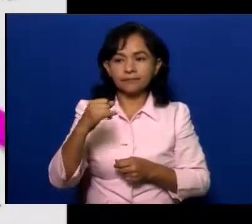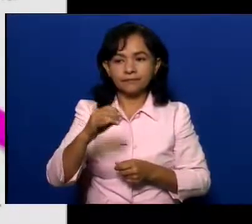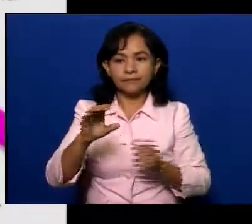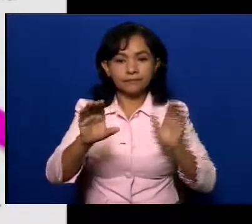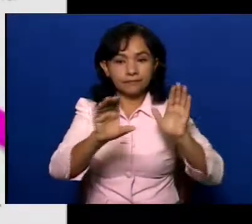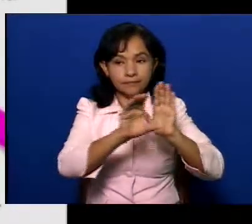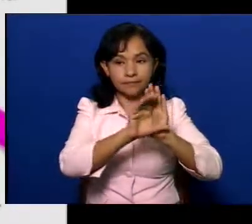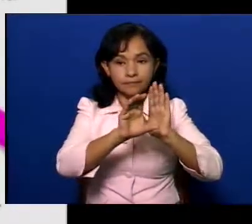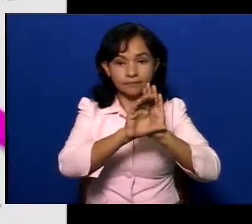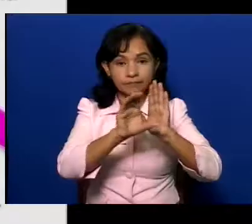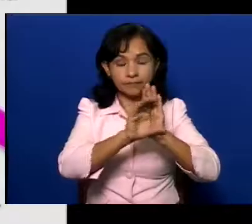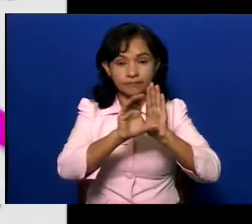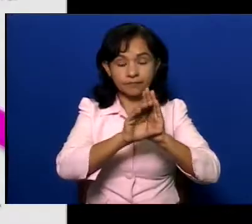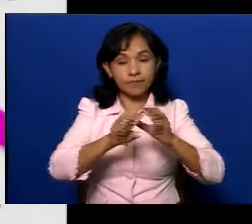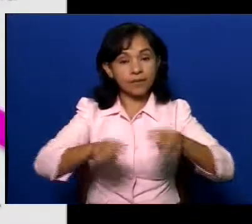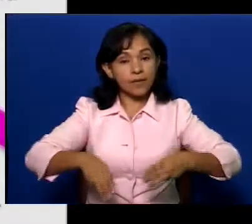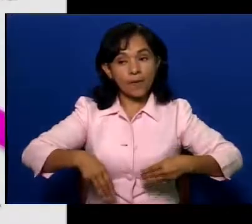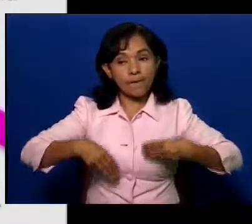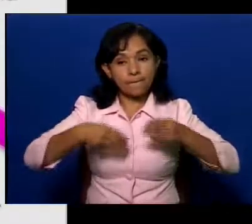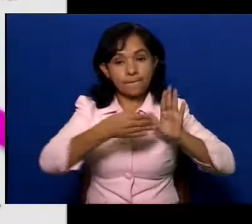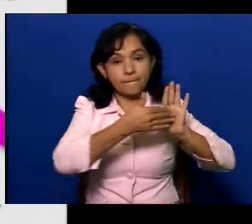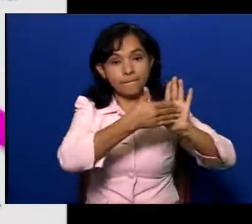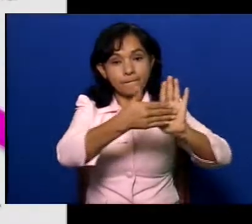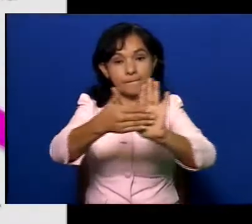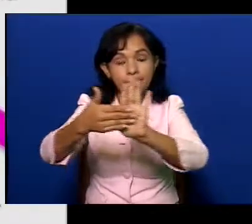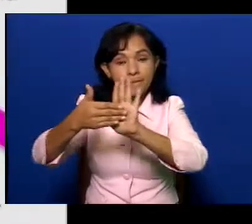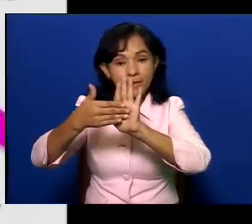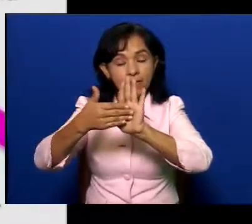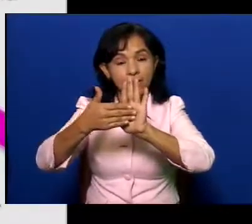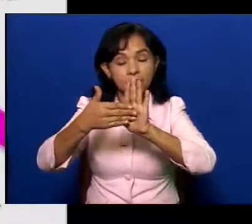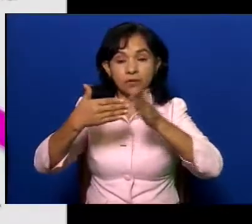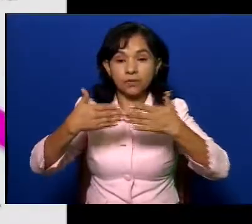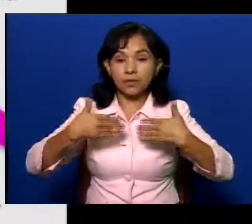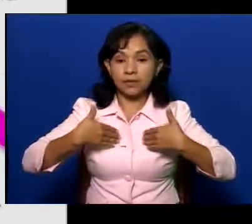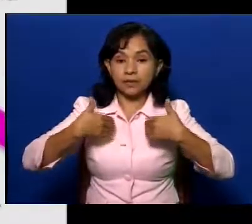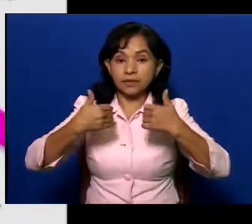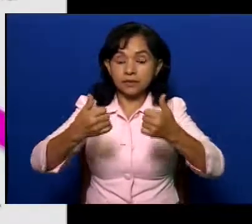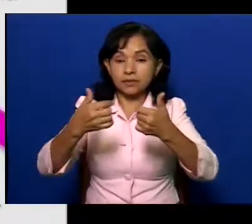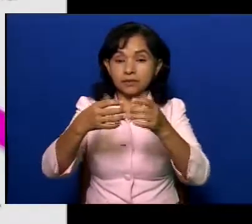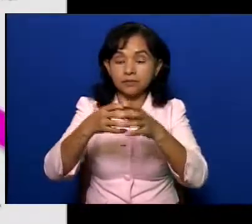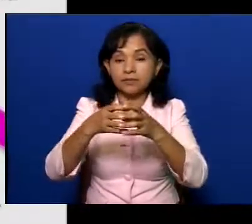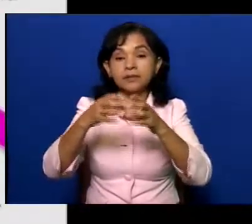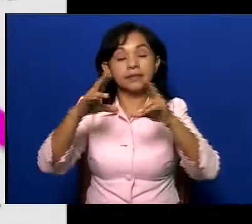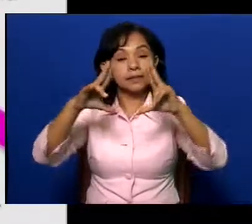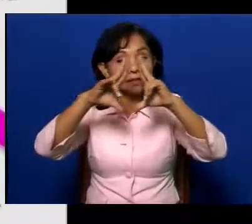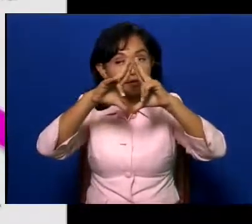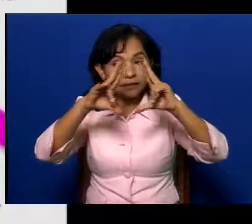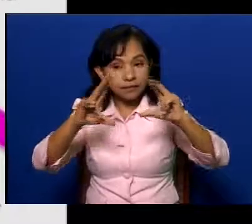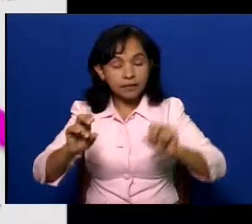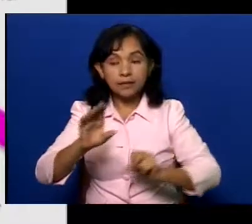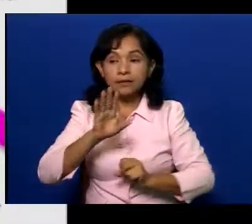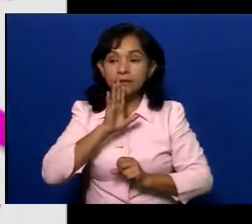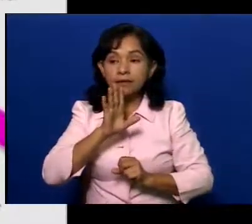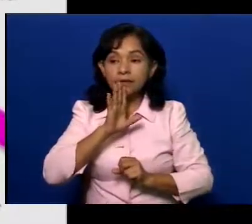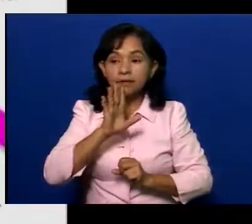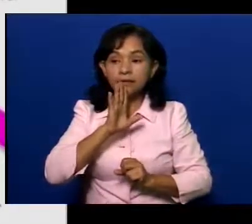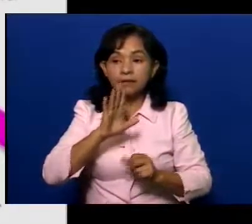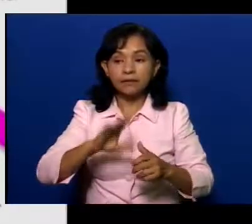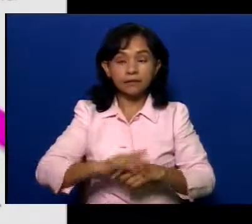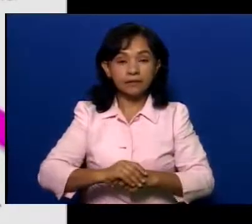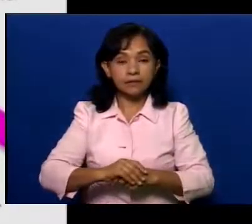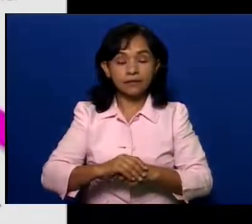estársele poniendo, pues, a los que la padecen. Pues. Sí, la ley de la Ley General de Salud